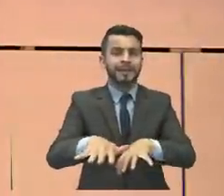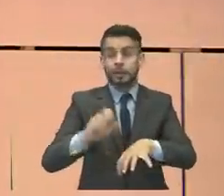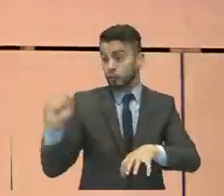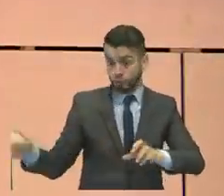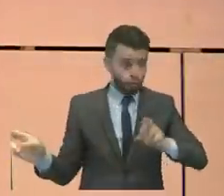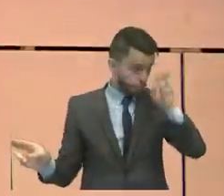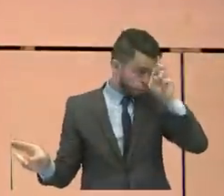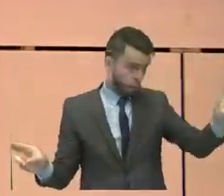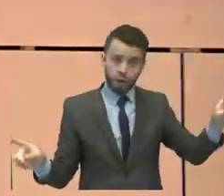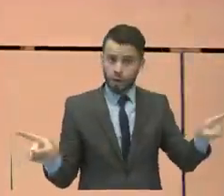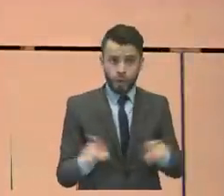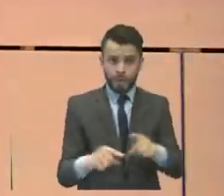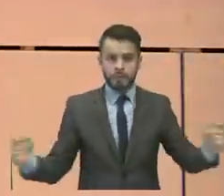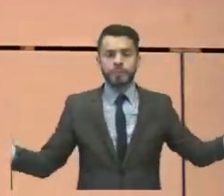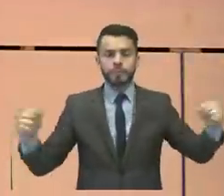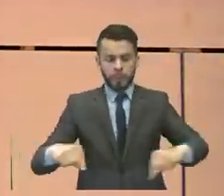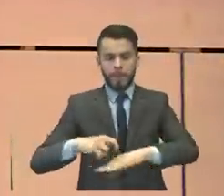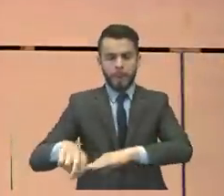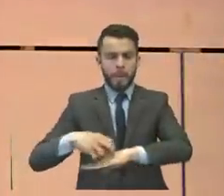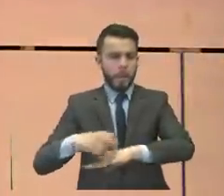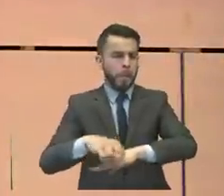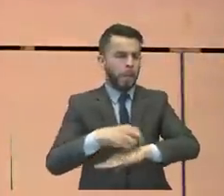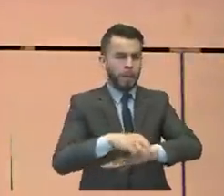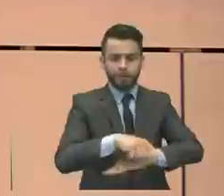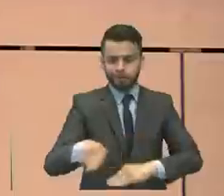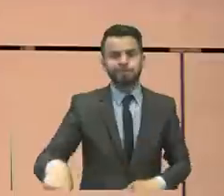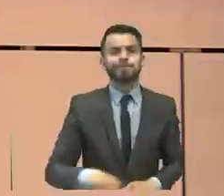en viajes que se originen en el norte.